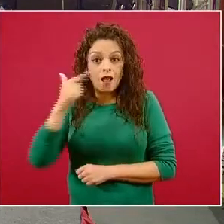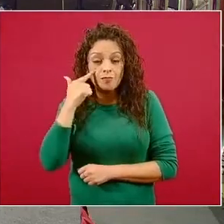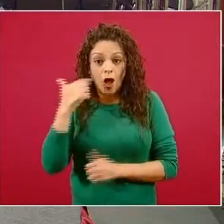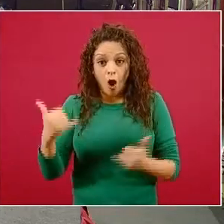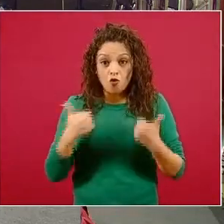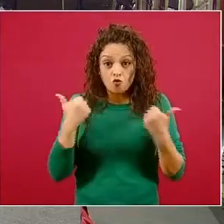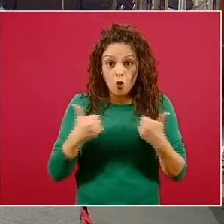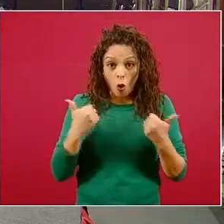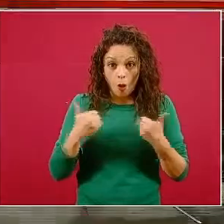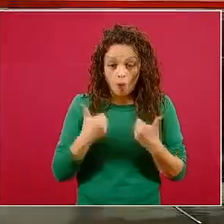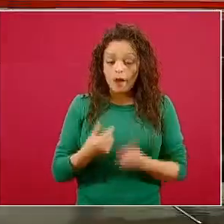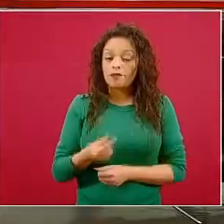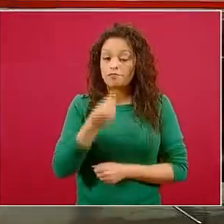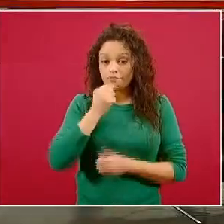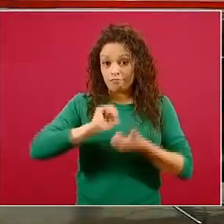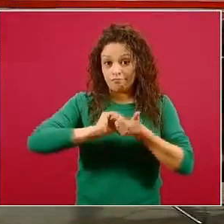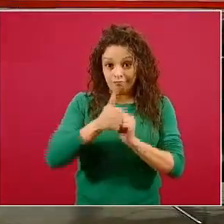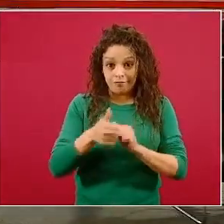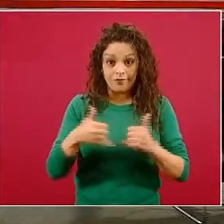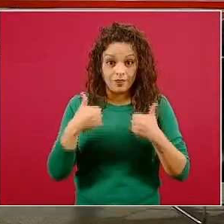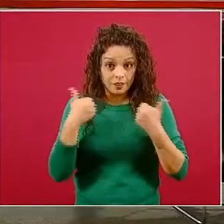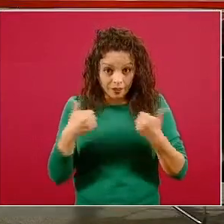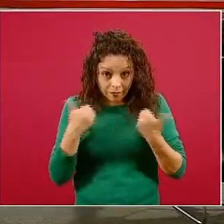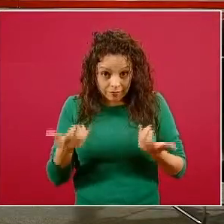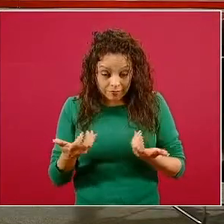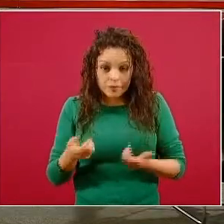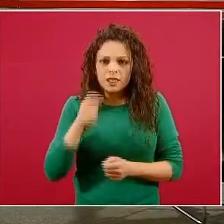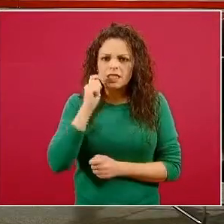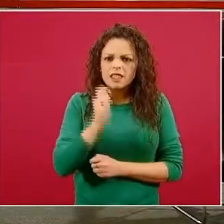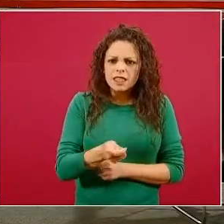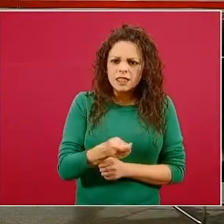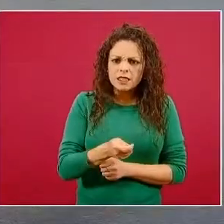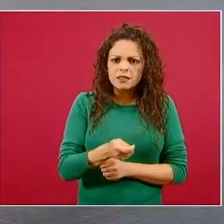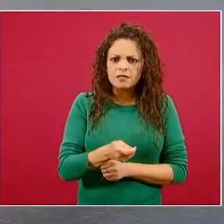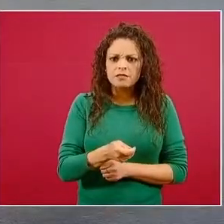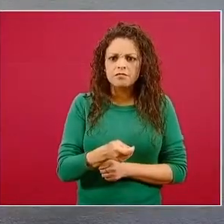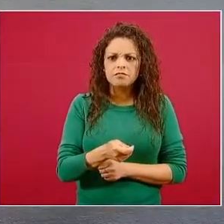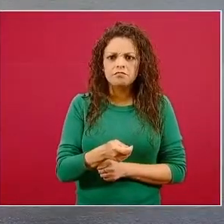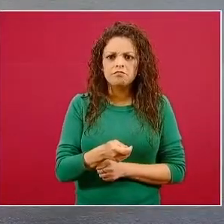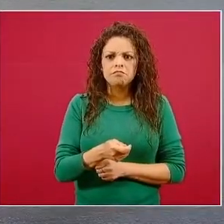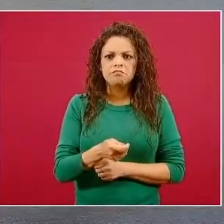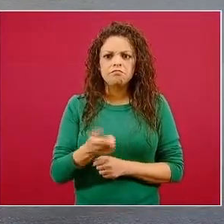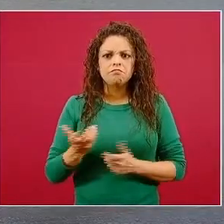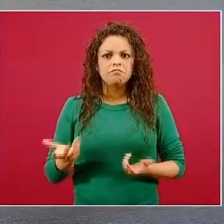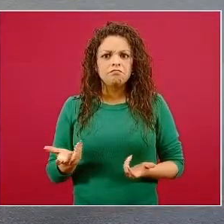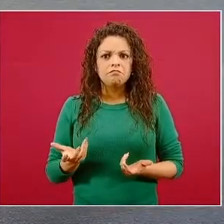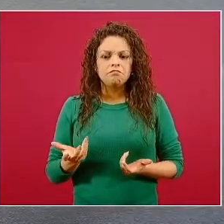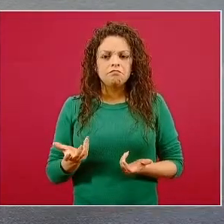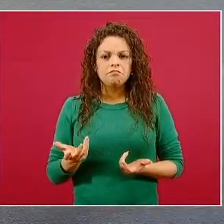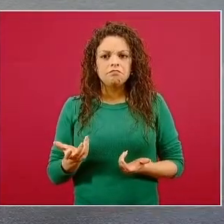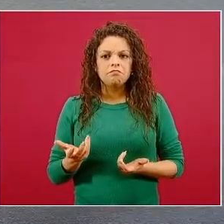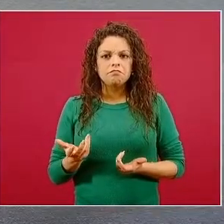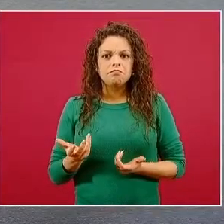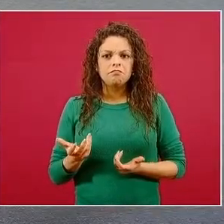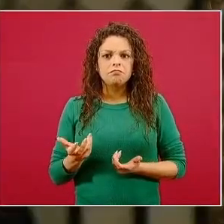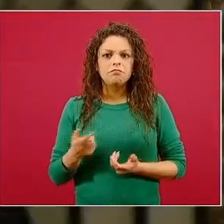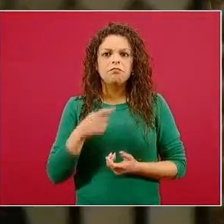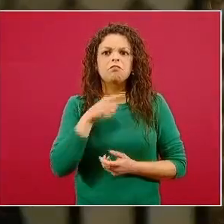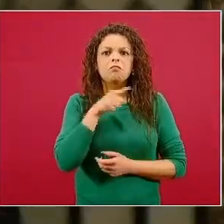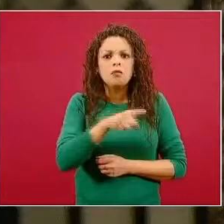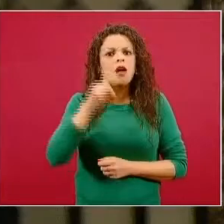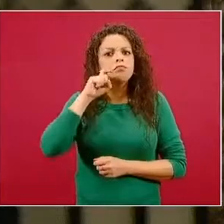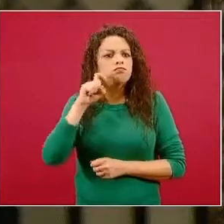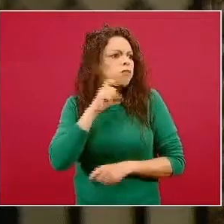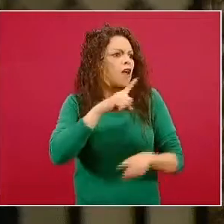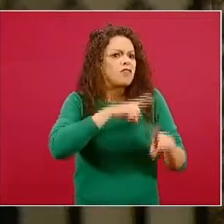adolescentes y jóvenes adultos, pues una tendencia a relaciones con múltiples parejas sexuales,